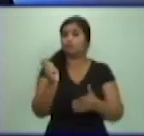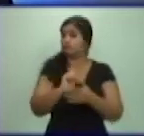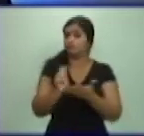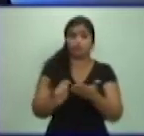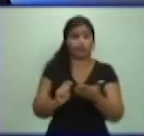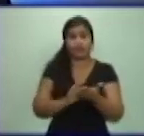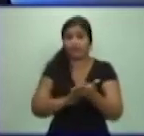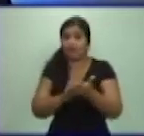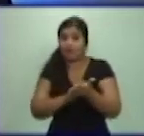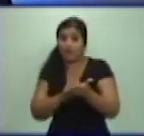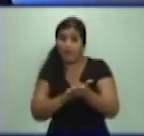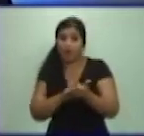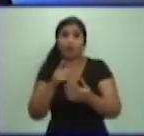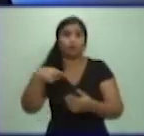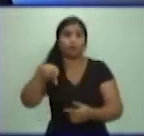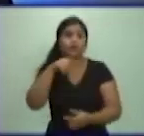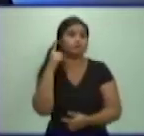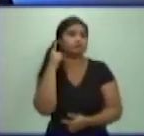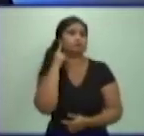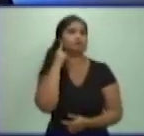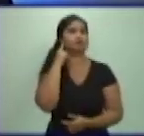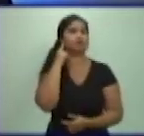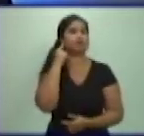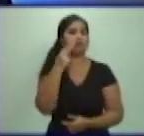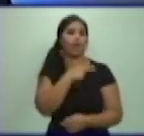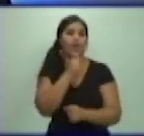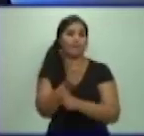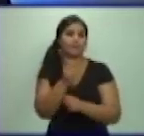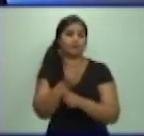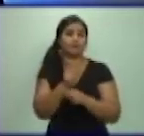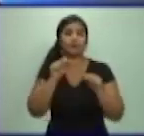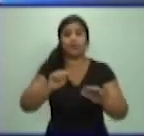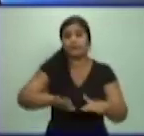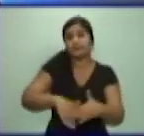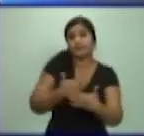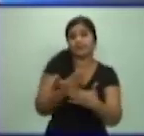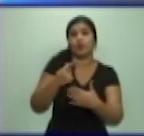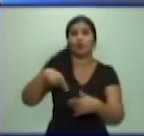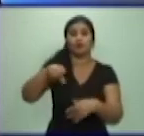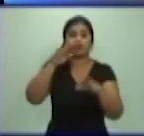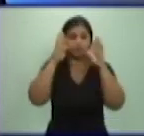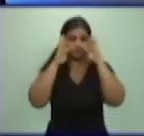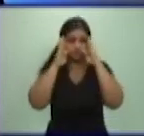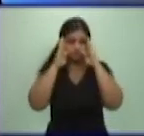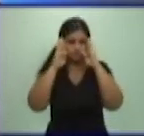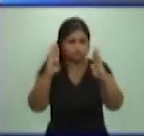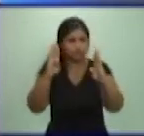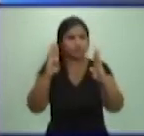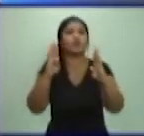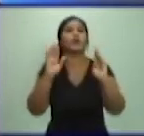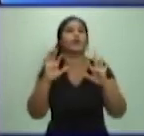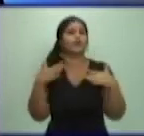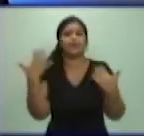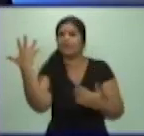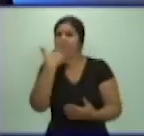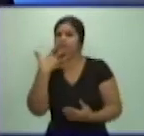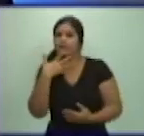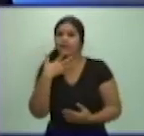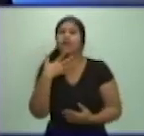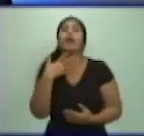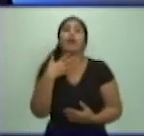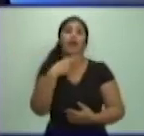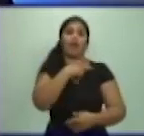al profesor, como yo les digo a mis alumnos. Ese día usted se concentra en la figura del maestro,